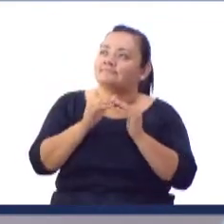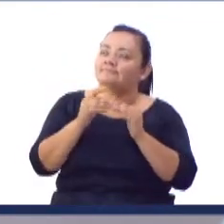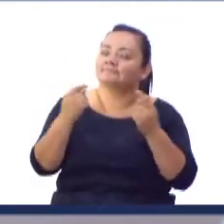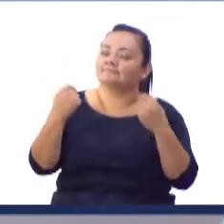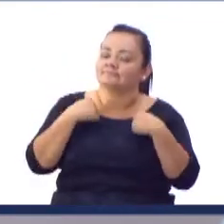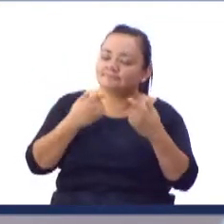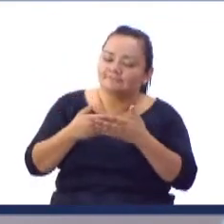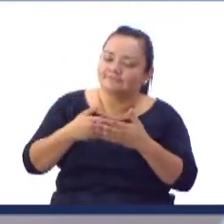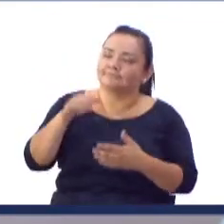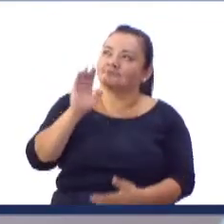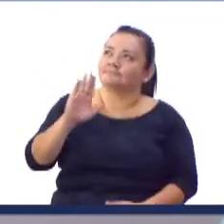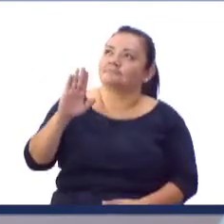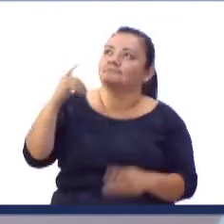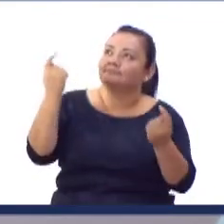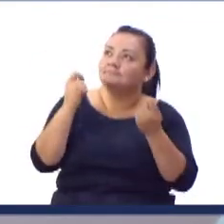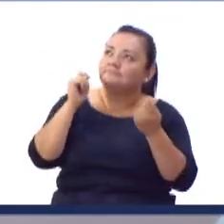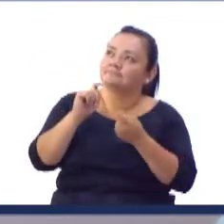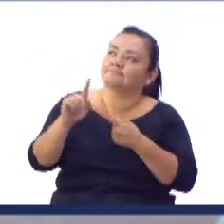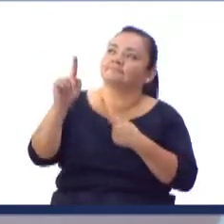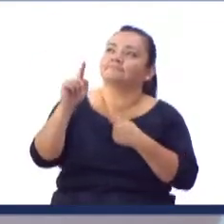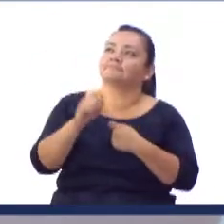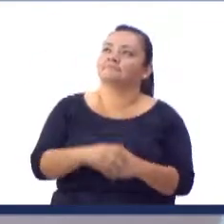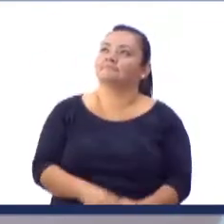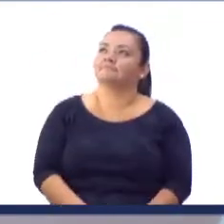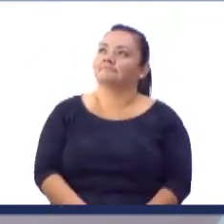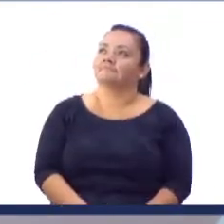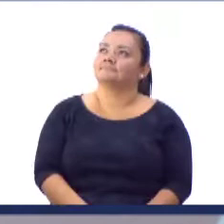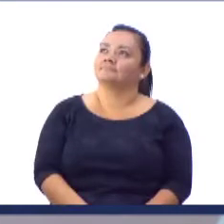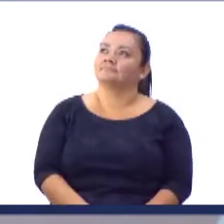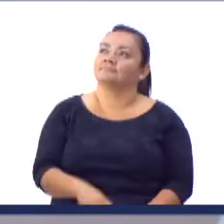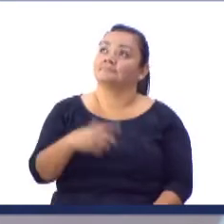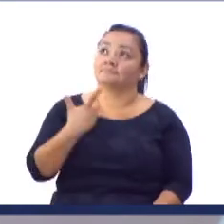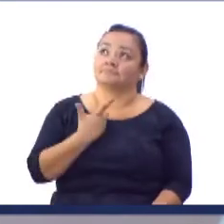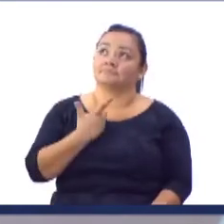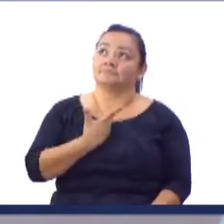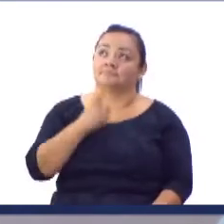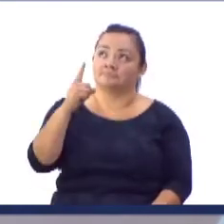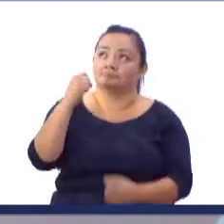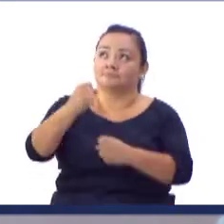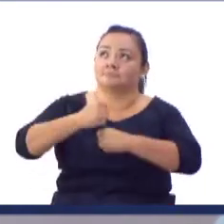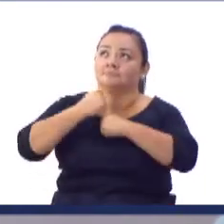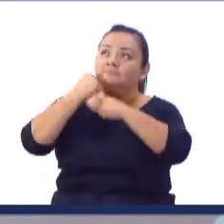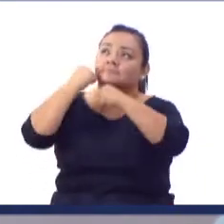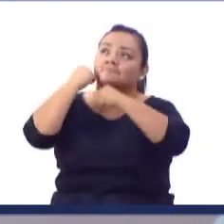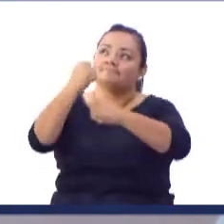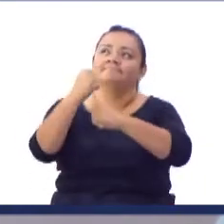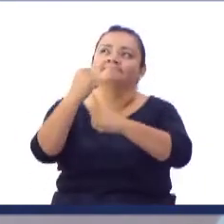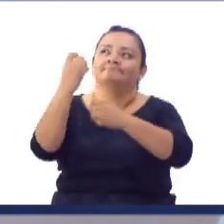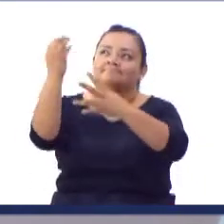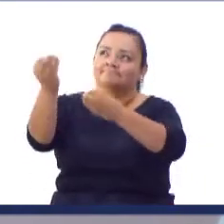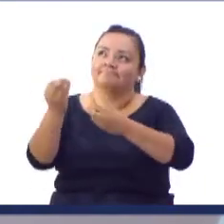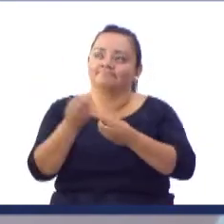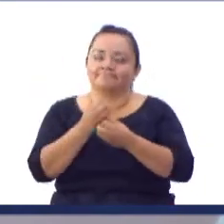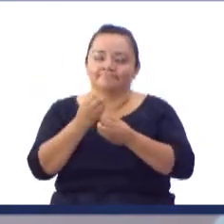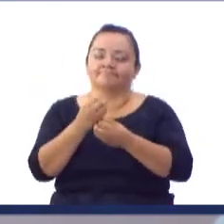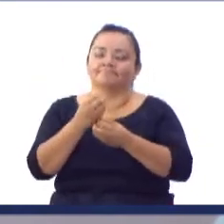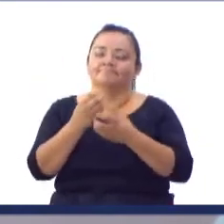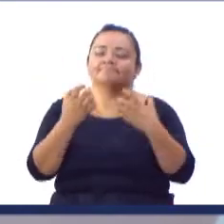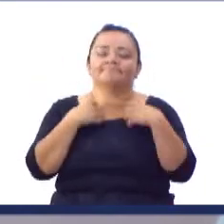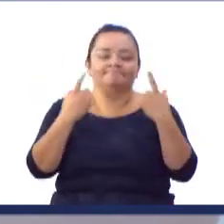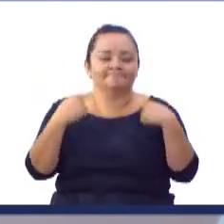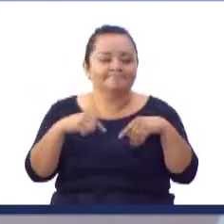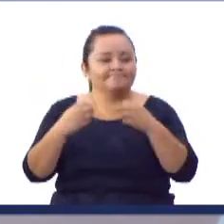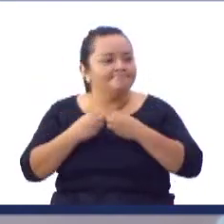tu hijo dice y te glorifique a ti como le has dado potestad sobre toda carne para que dé vida